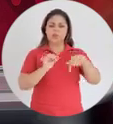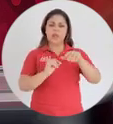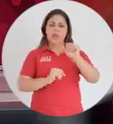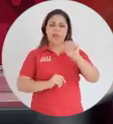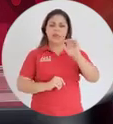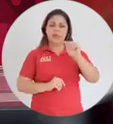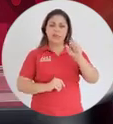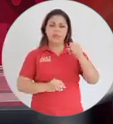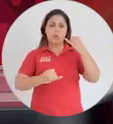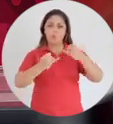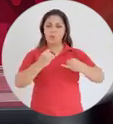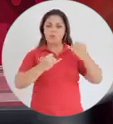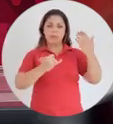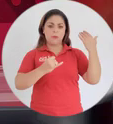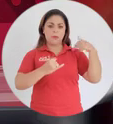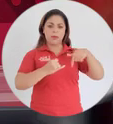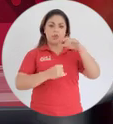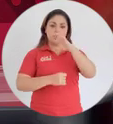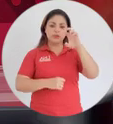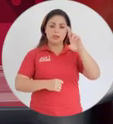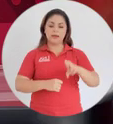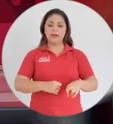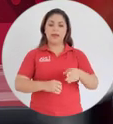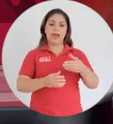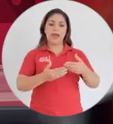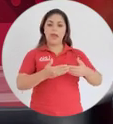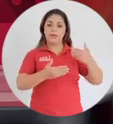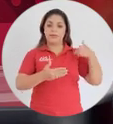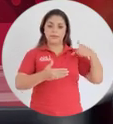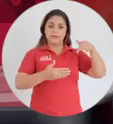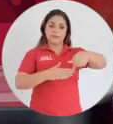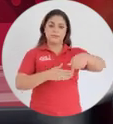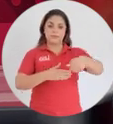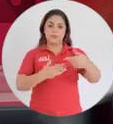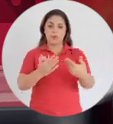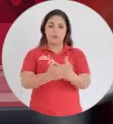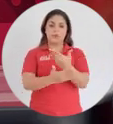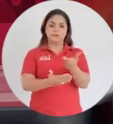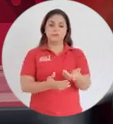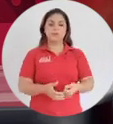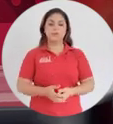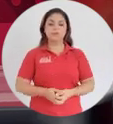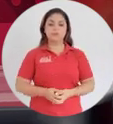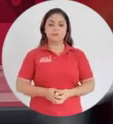bastantes años, aquí el último que se realizó en Costa Rica antes de este.